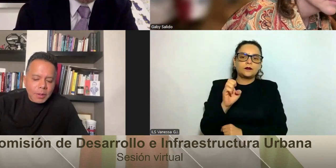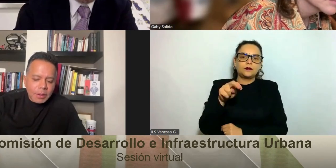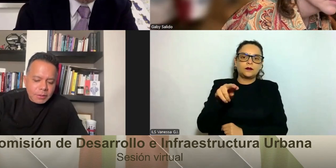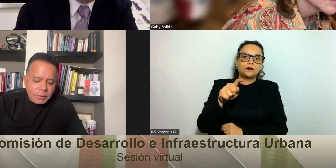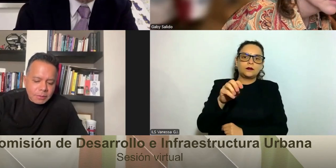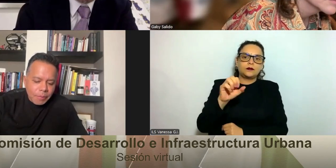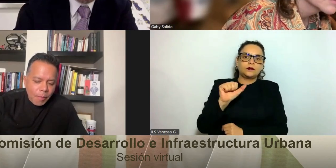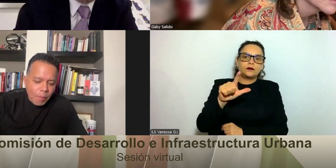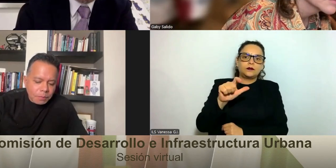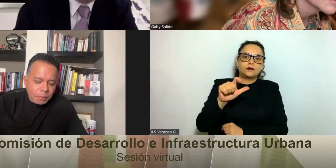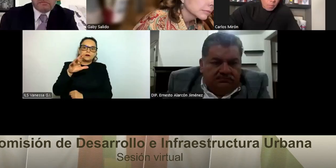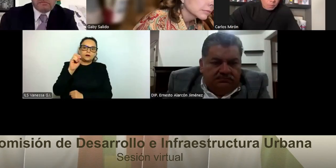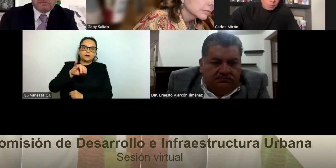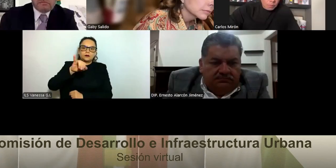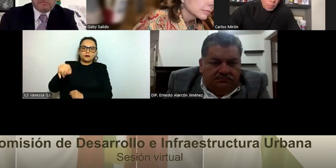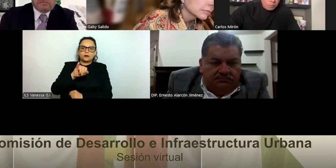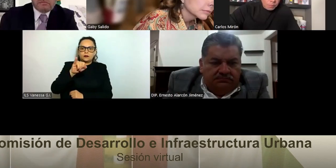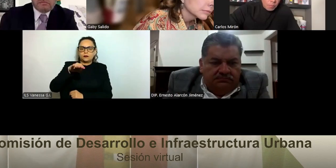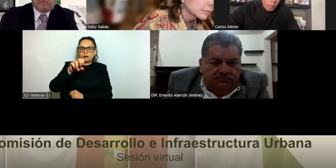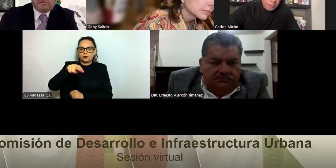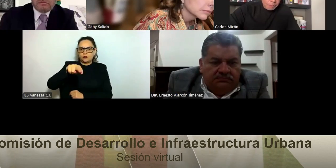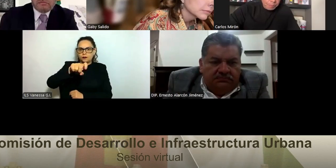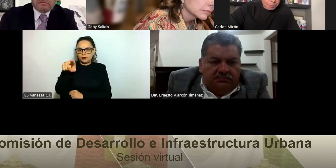Alarcón Jiménez.